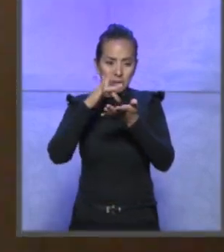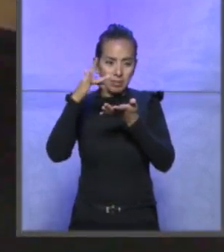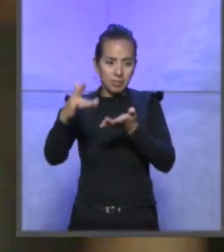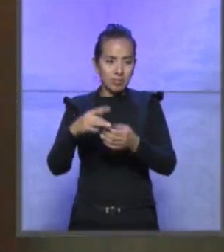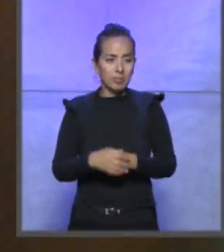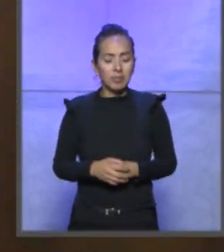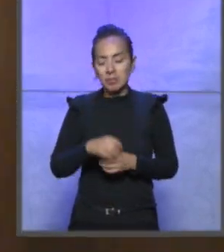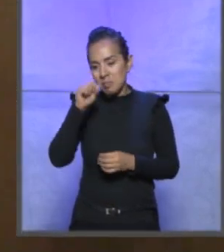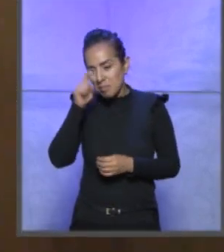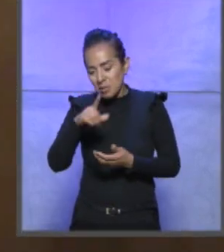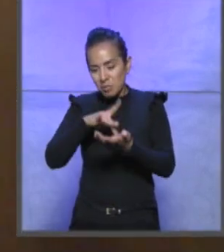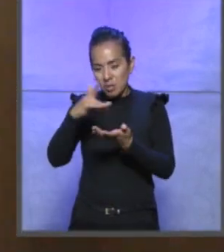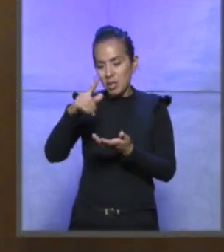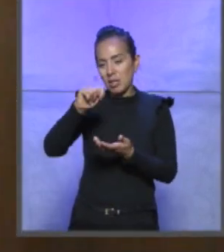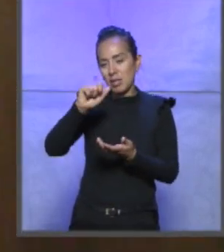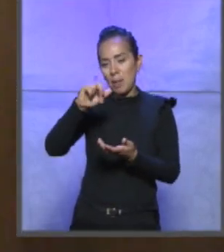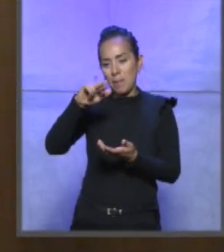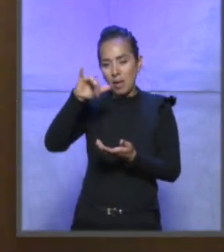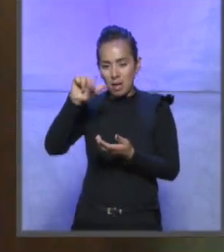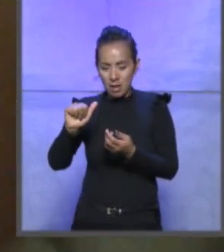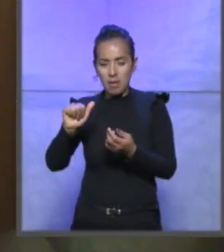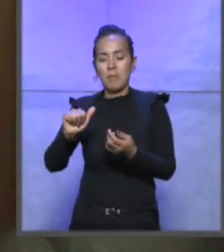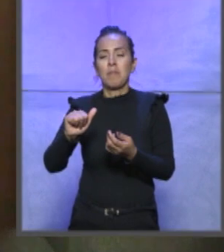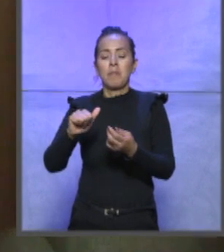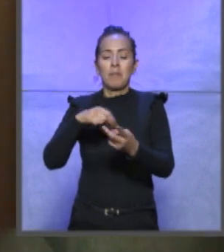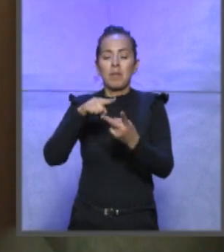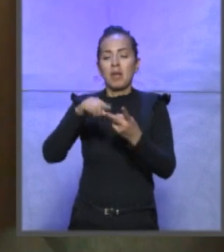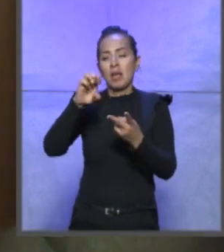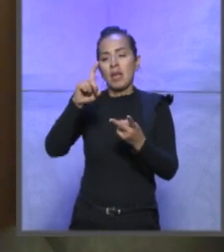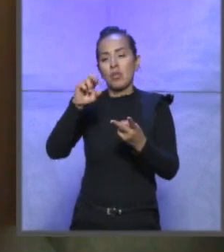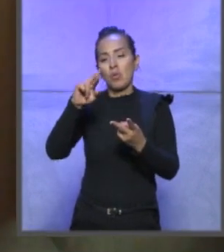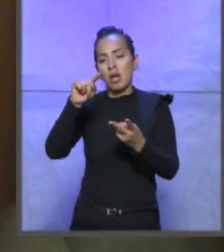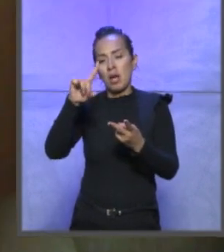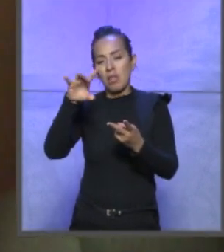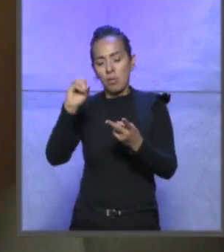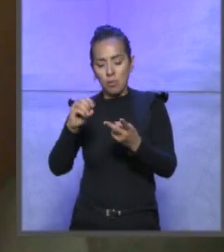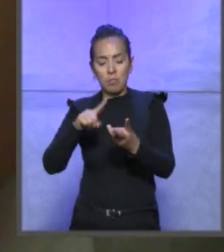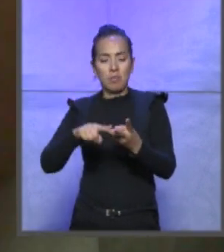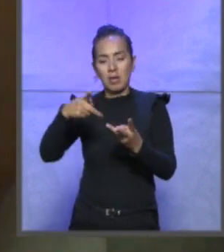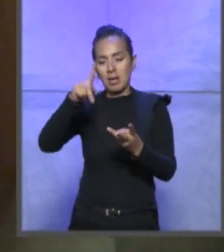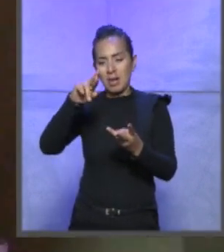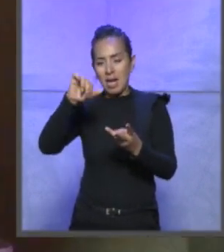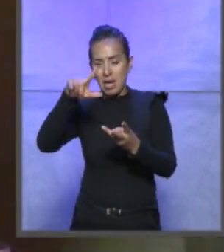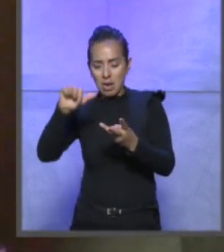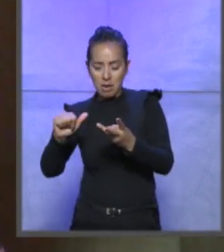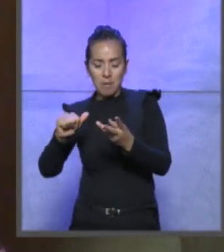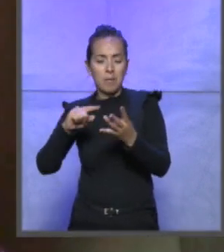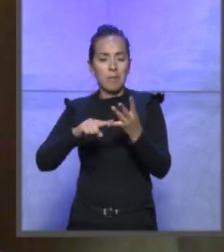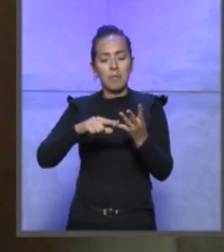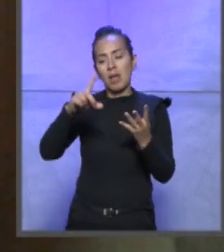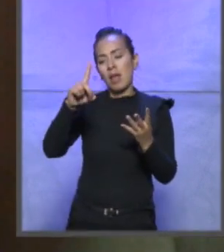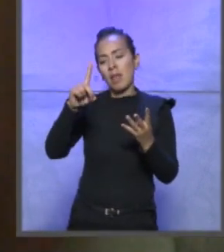y agradecemos la participación de Tamara Betsabé Hernández Gutiérrez, Eduardo Enrique Cerino Victoria, Carla